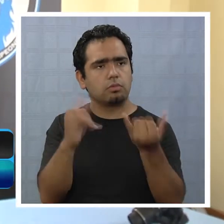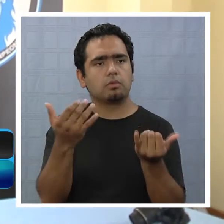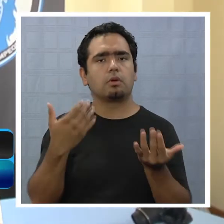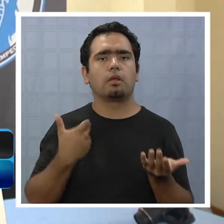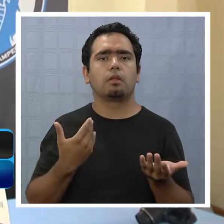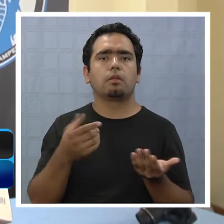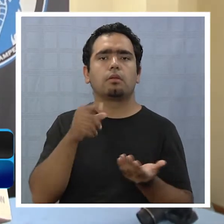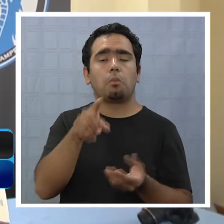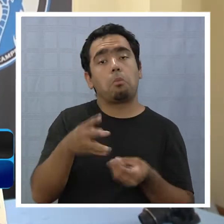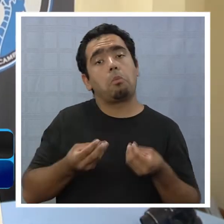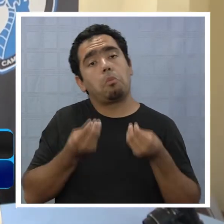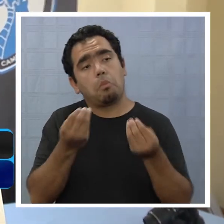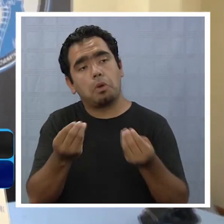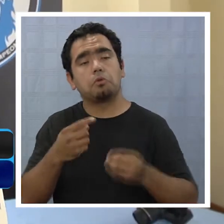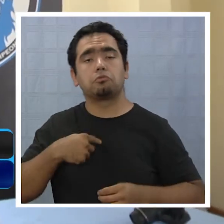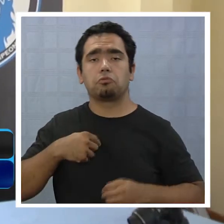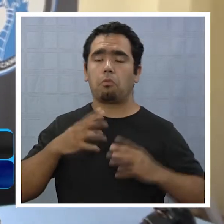jugador.